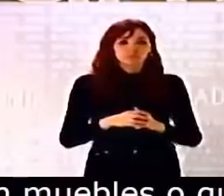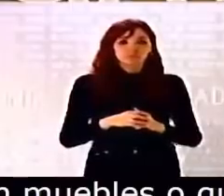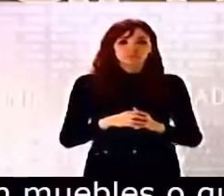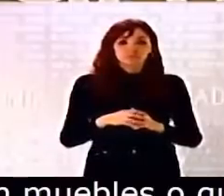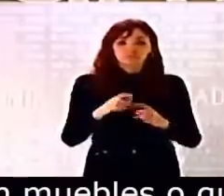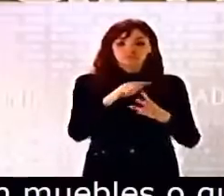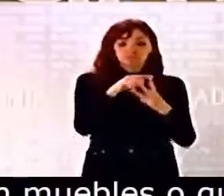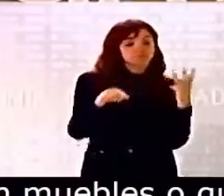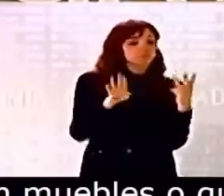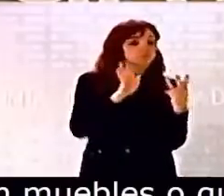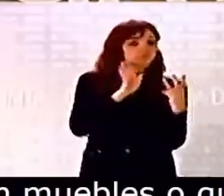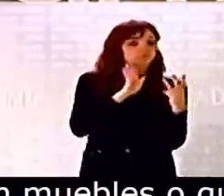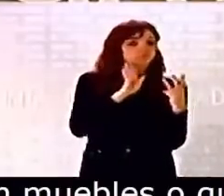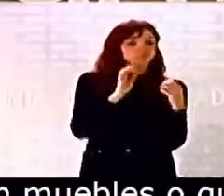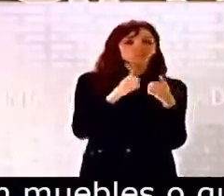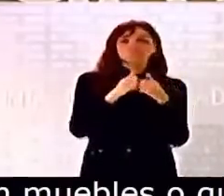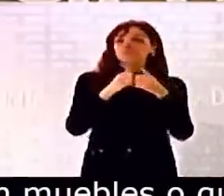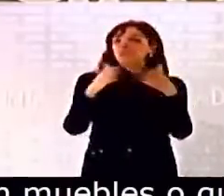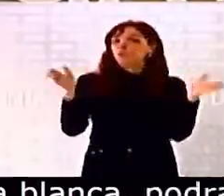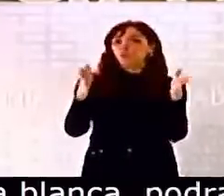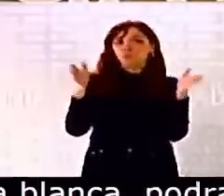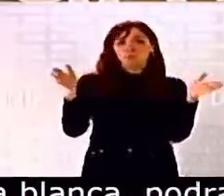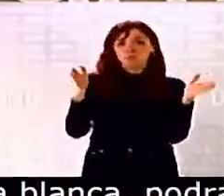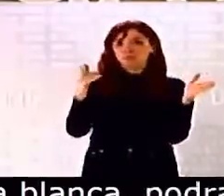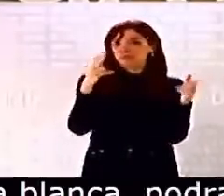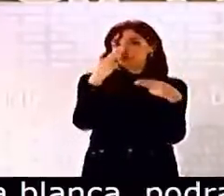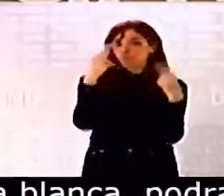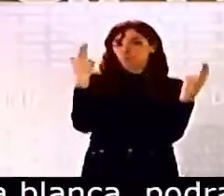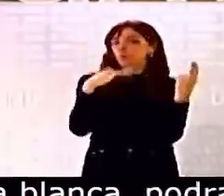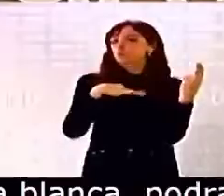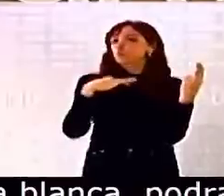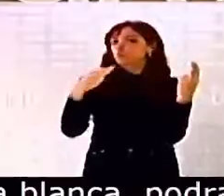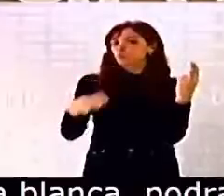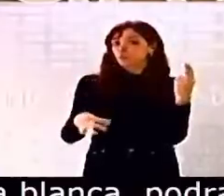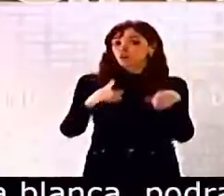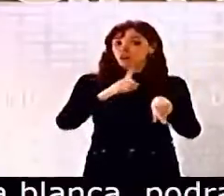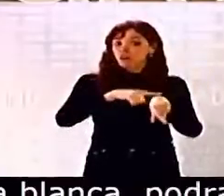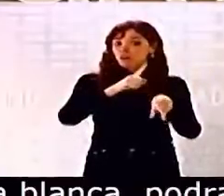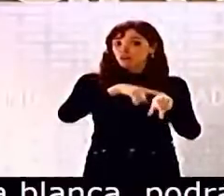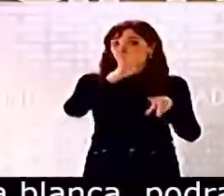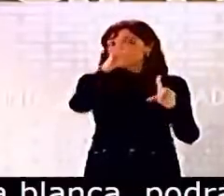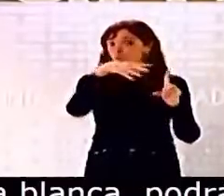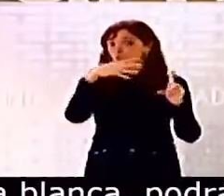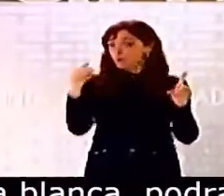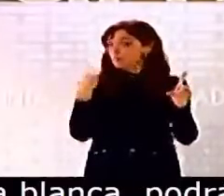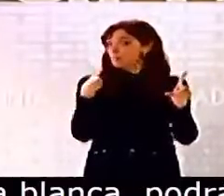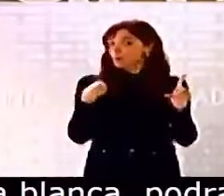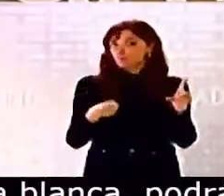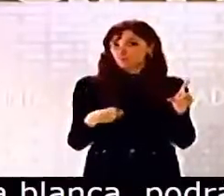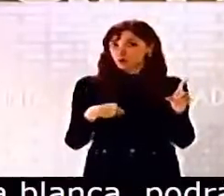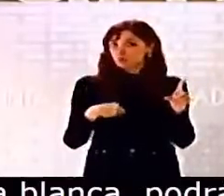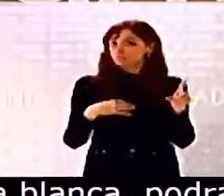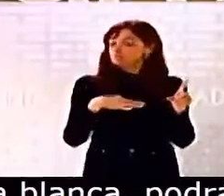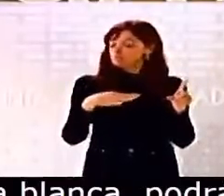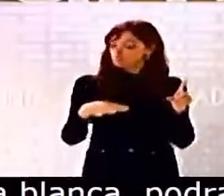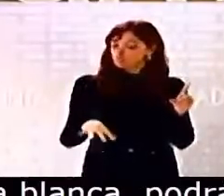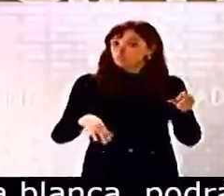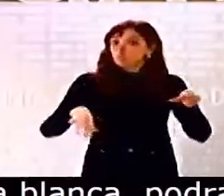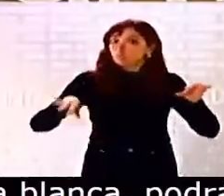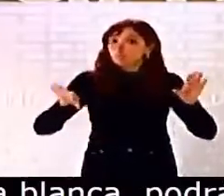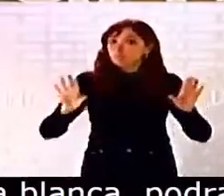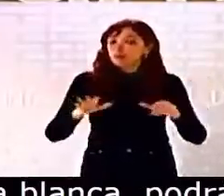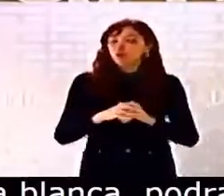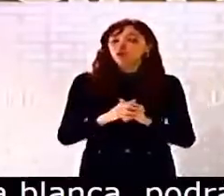podrán abrir al público con el mismo horario que les he dicho anteriormente, pero solo